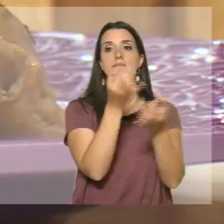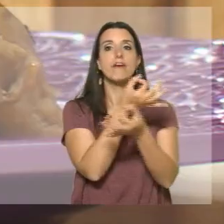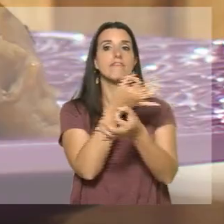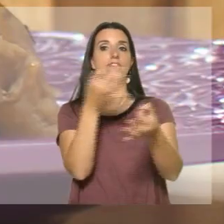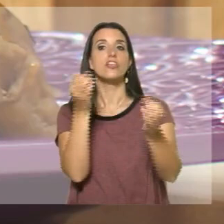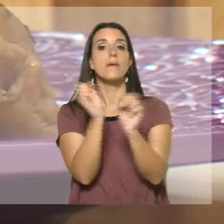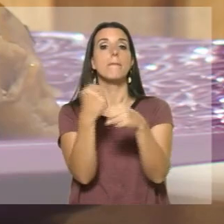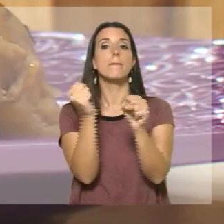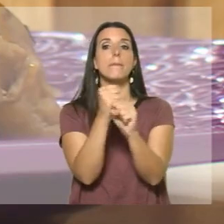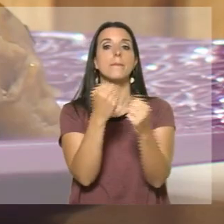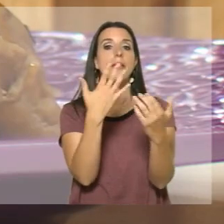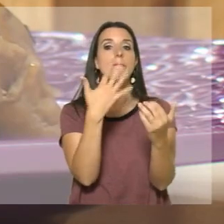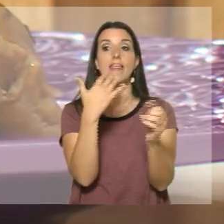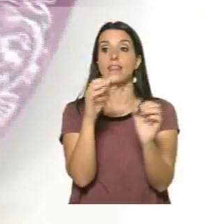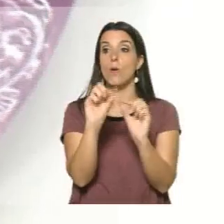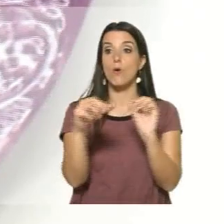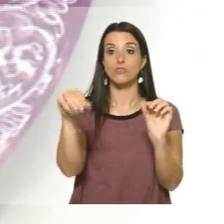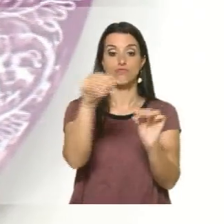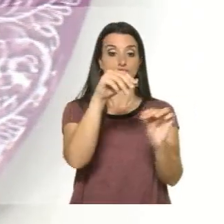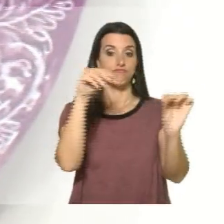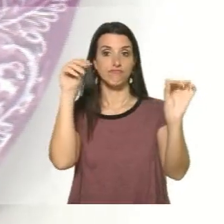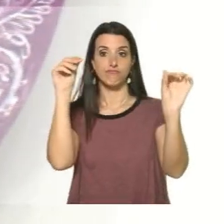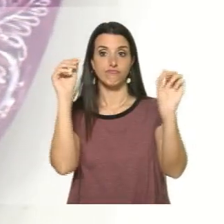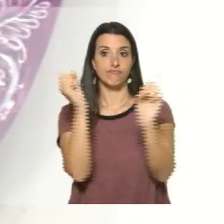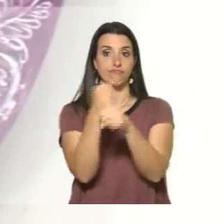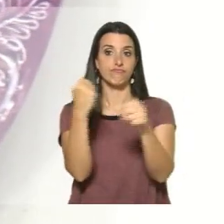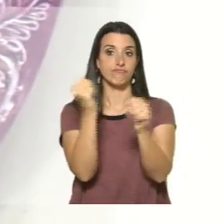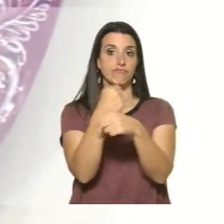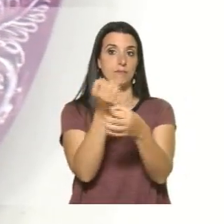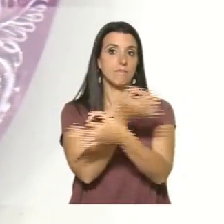de pimienta. Pimienta, te paso la pimienta. Claro, servite, la de nada.